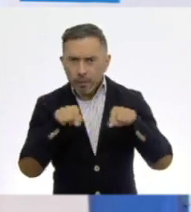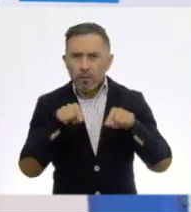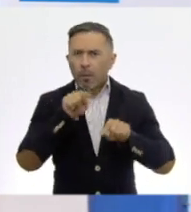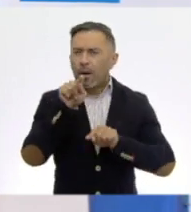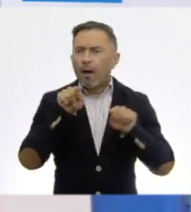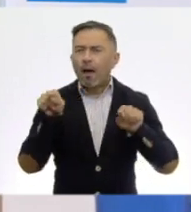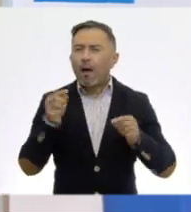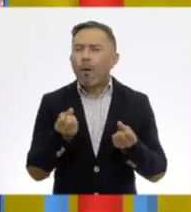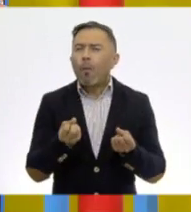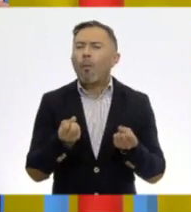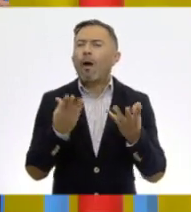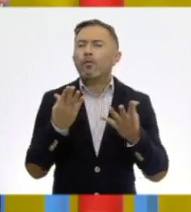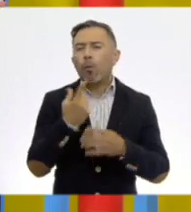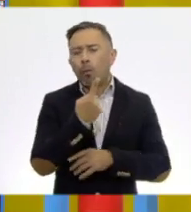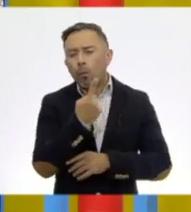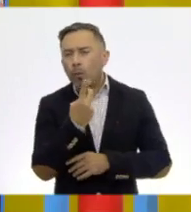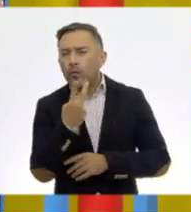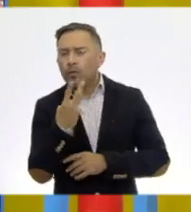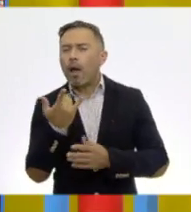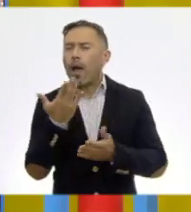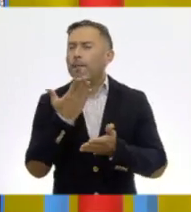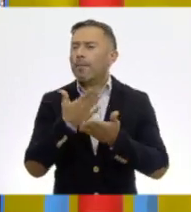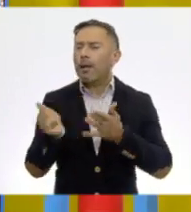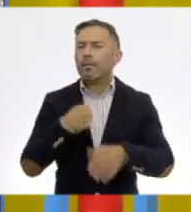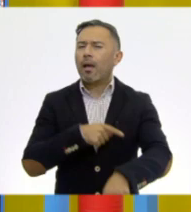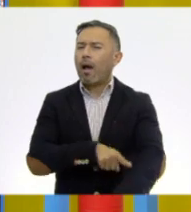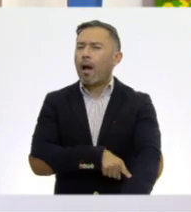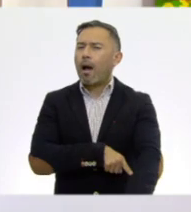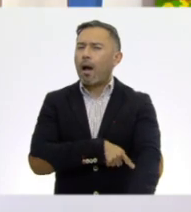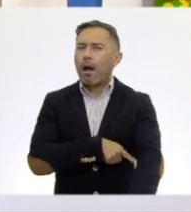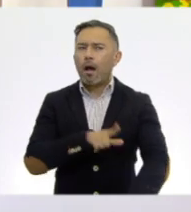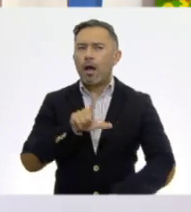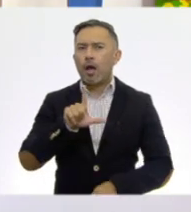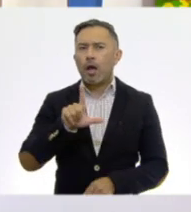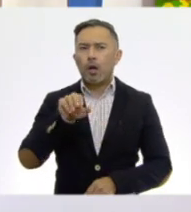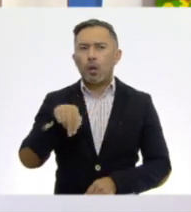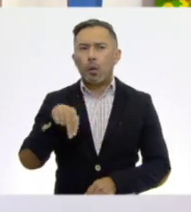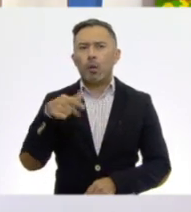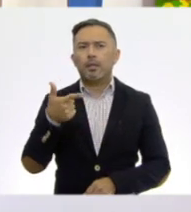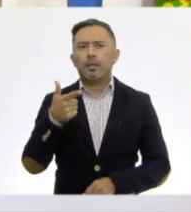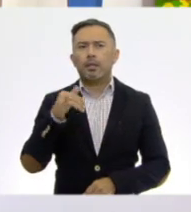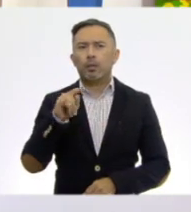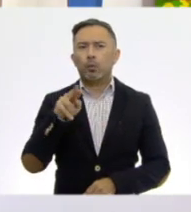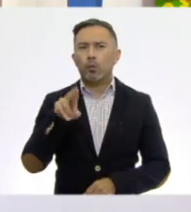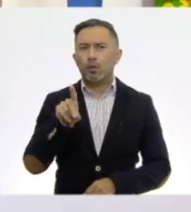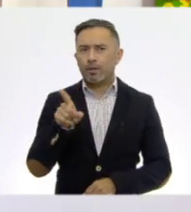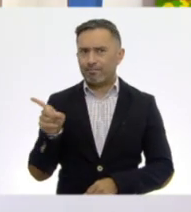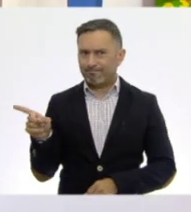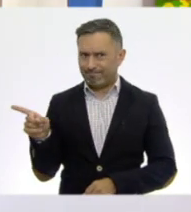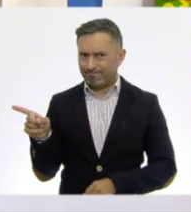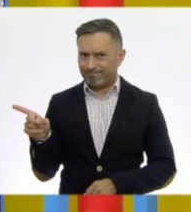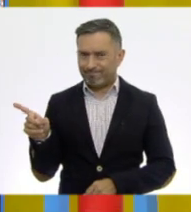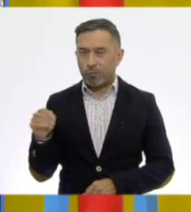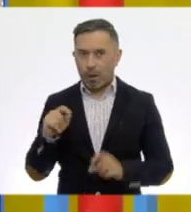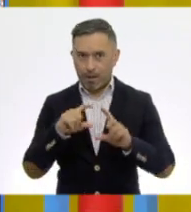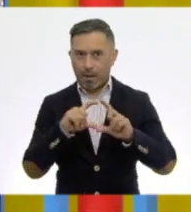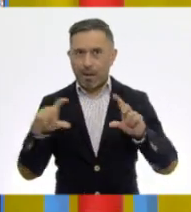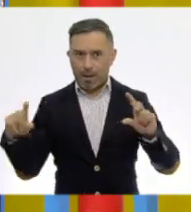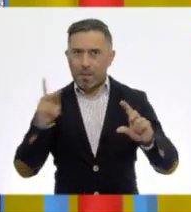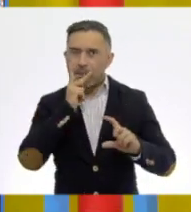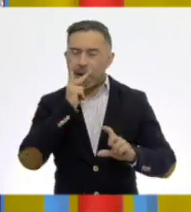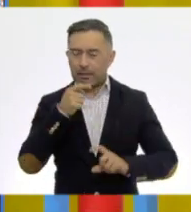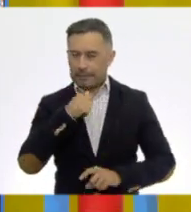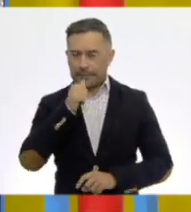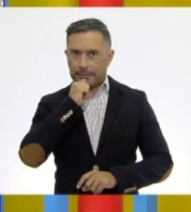longitudes. A ver, longitudes. Esta es una palabra o término que no habíamos escuchado hasta el momento. Recuerden que siempre